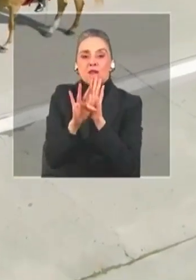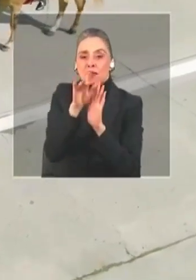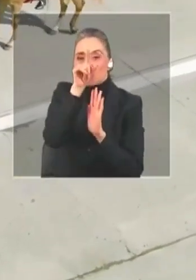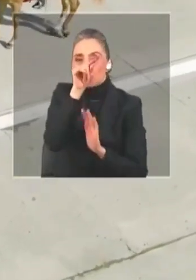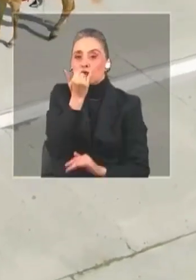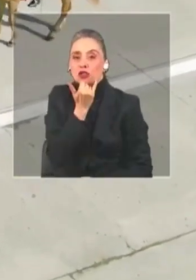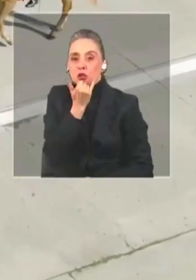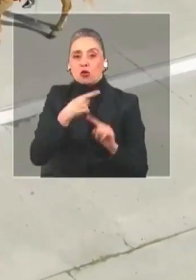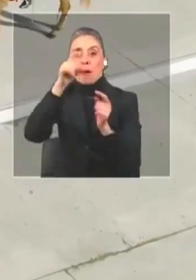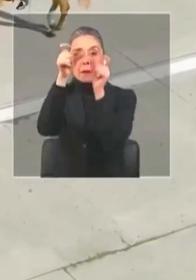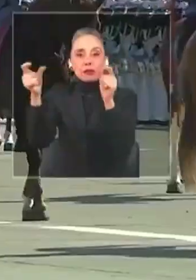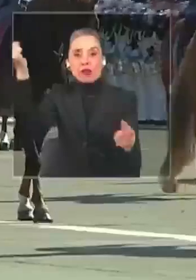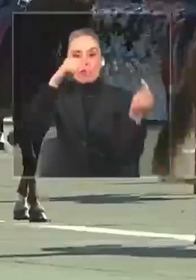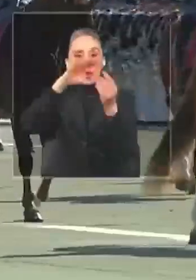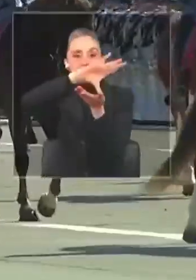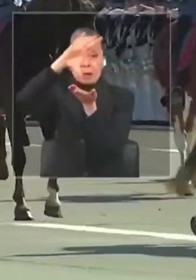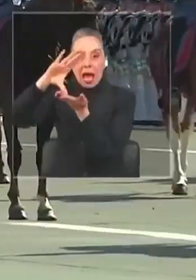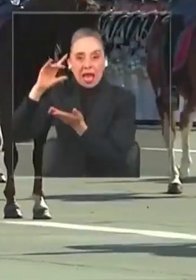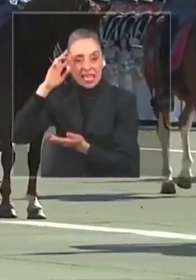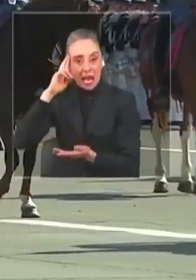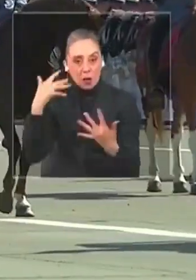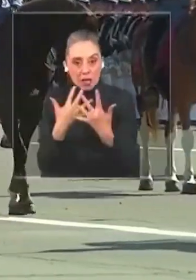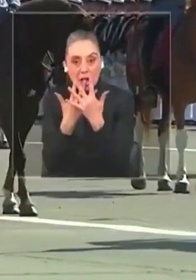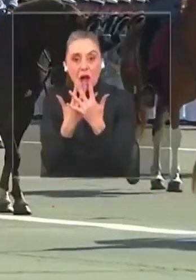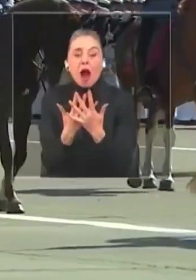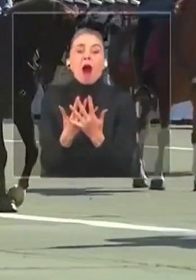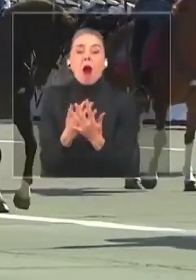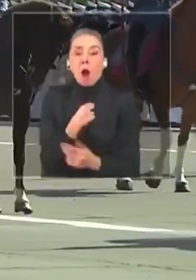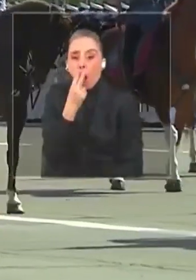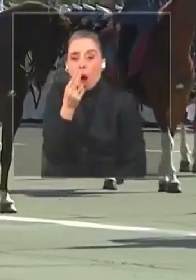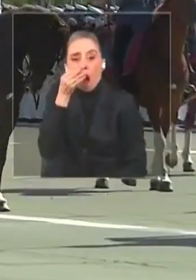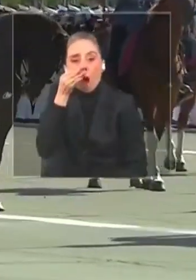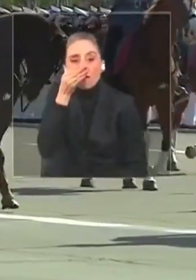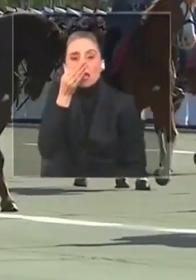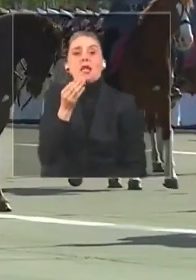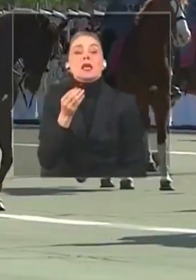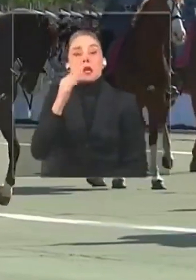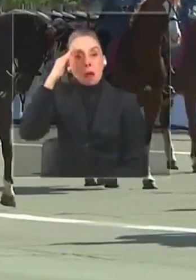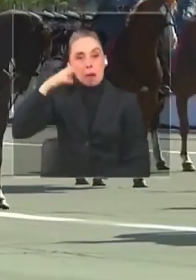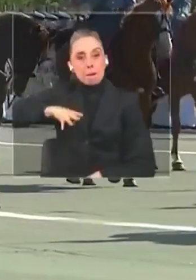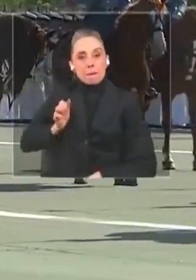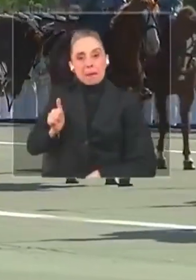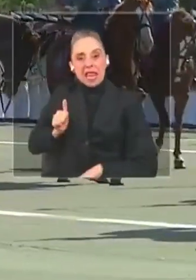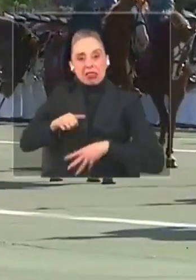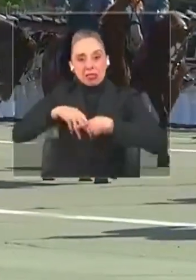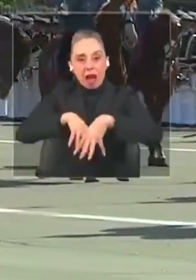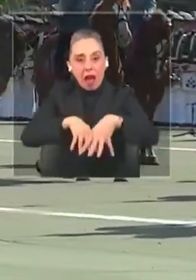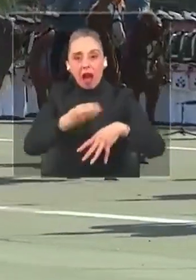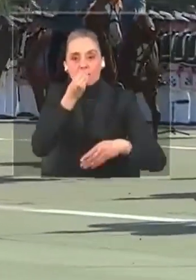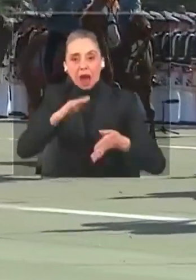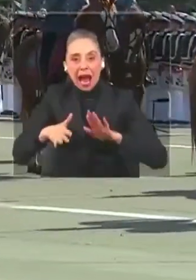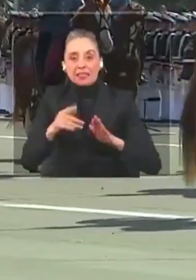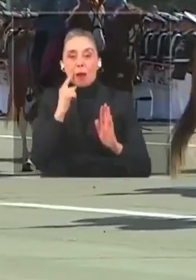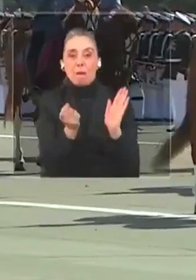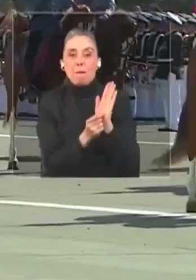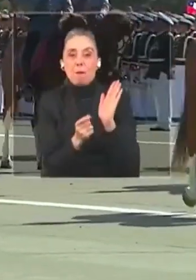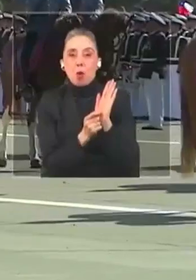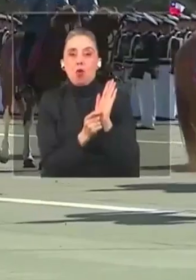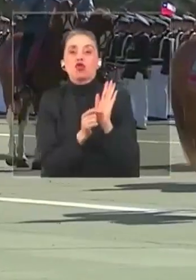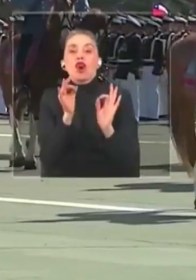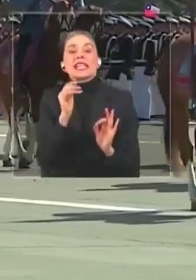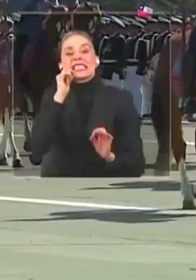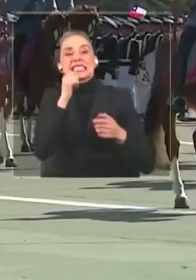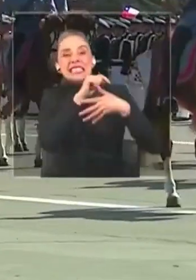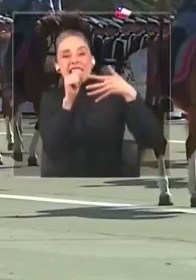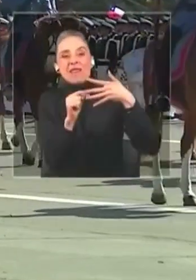que vive en el extranjero recuerda con cariño las paradas militares, el asado, por lo tanto, si tuviéramos que hacer un ranking al mejor de chilenidad, yo